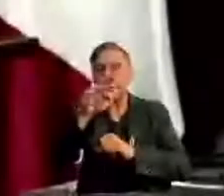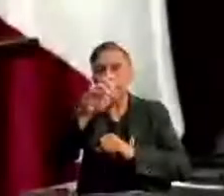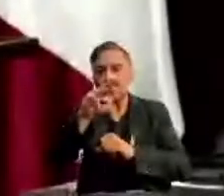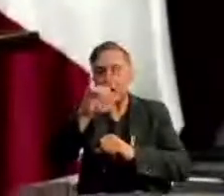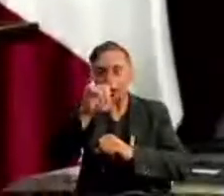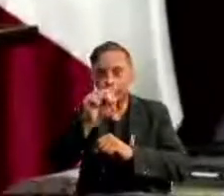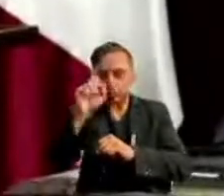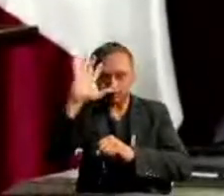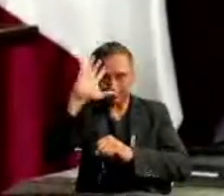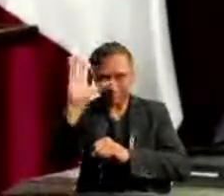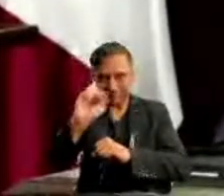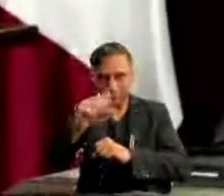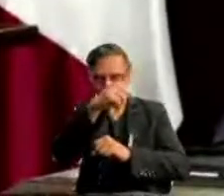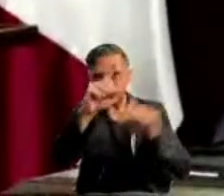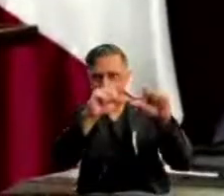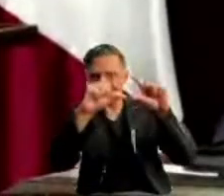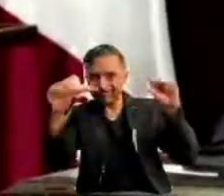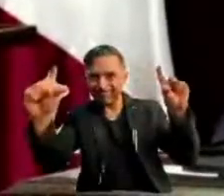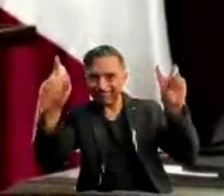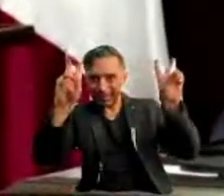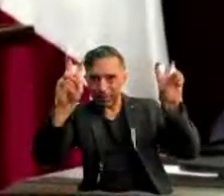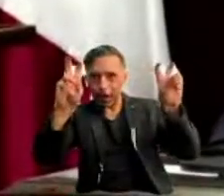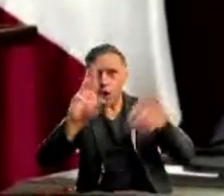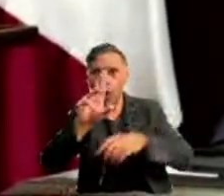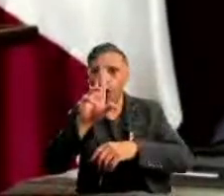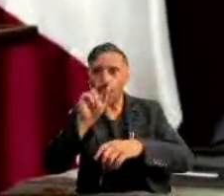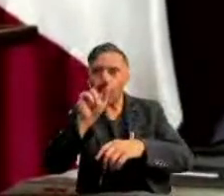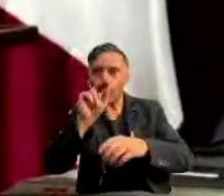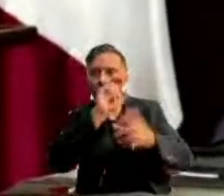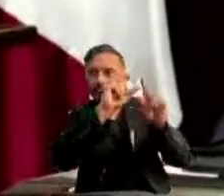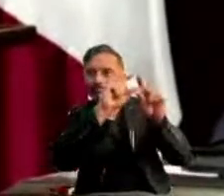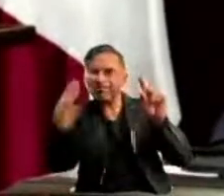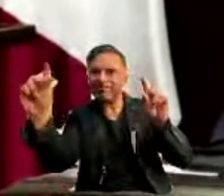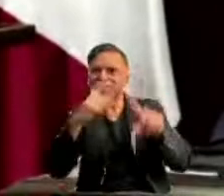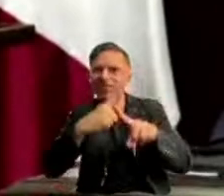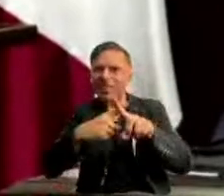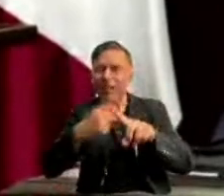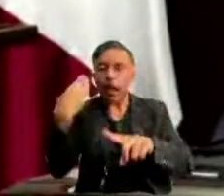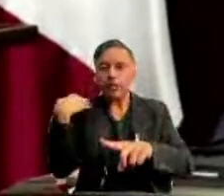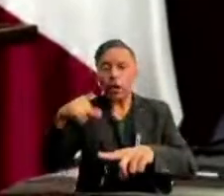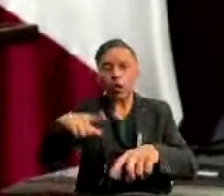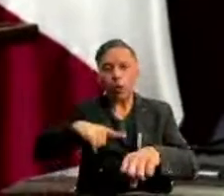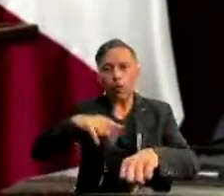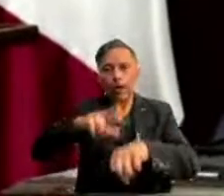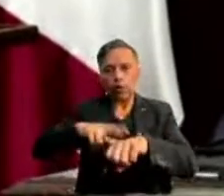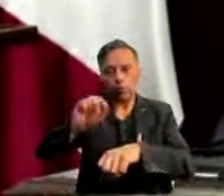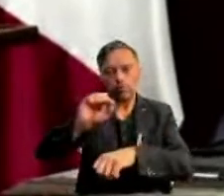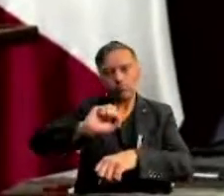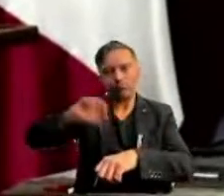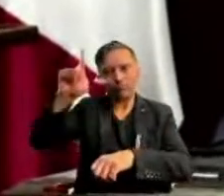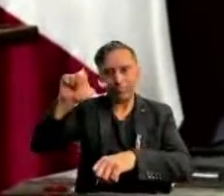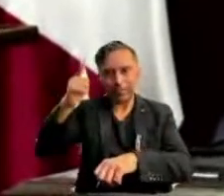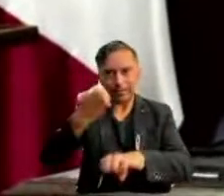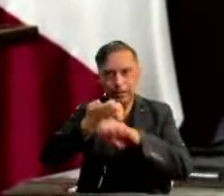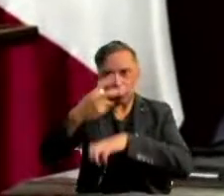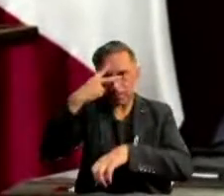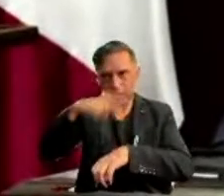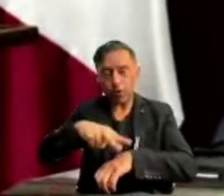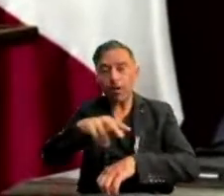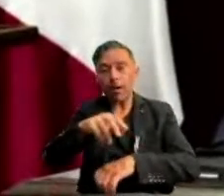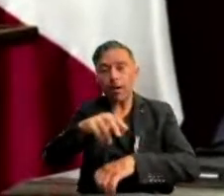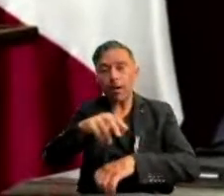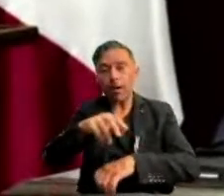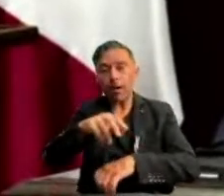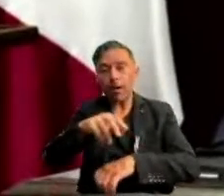Legislativo del Estado de México. En nombre del ilustre gobernador del Estado de México, Alfredo Zárate